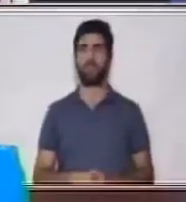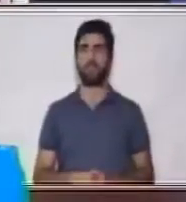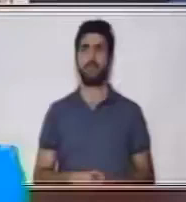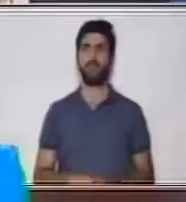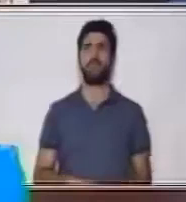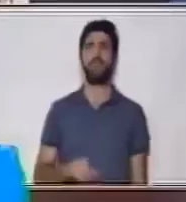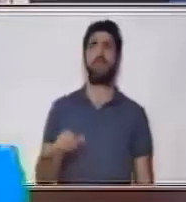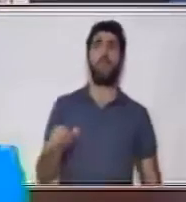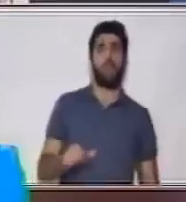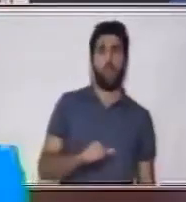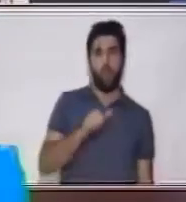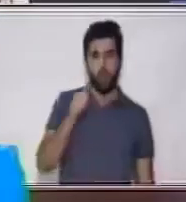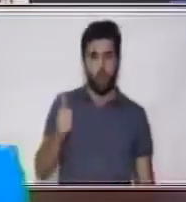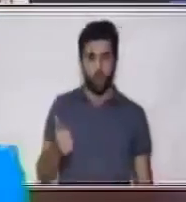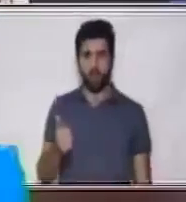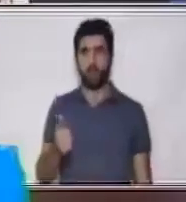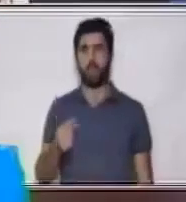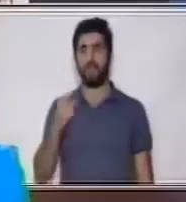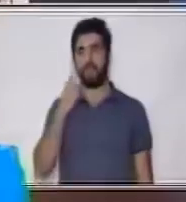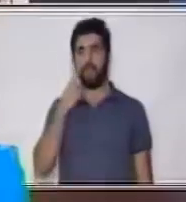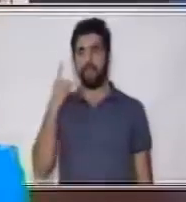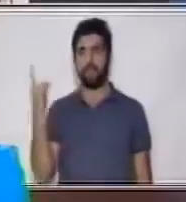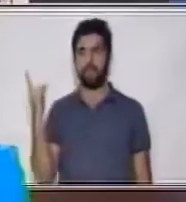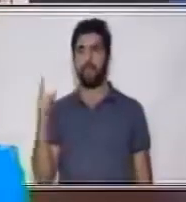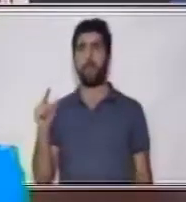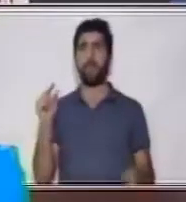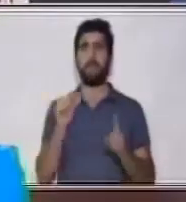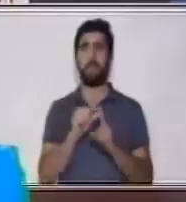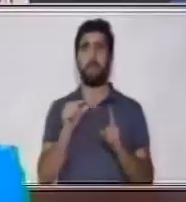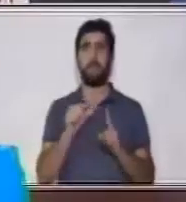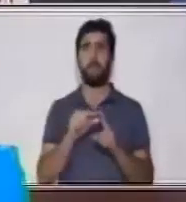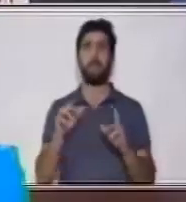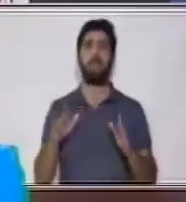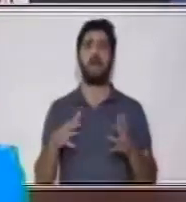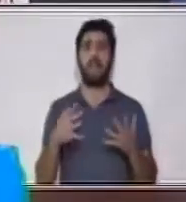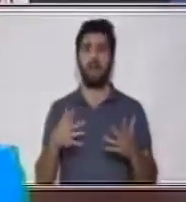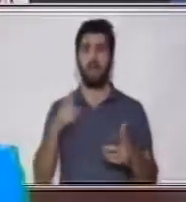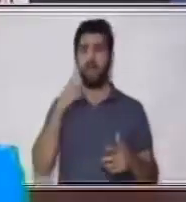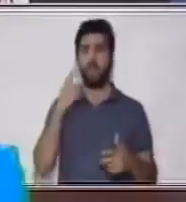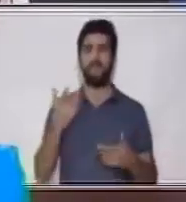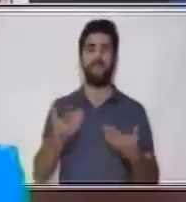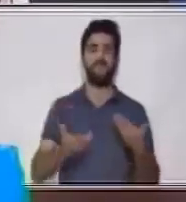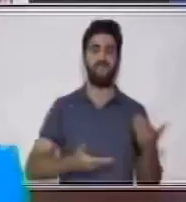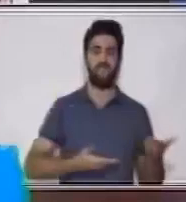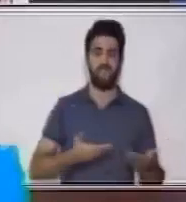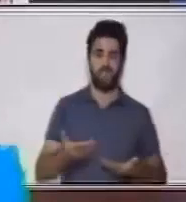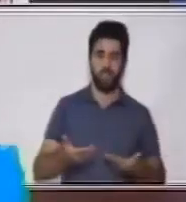El siguiente ejemplo. Las palabras son fútbol,